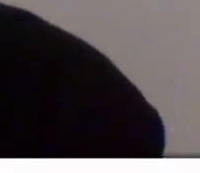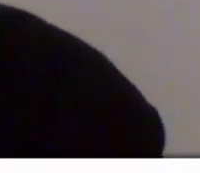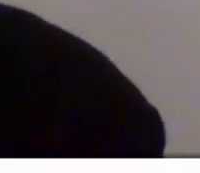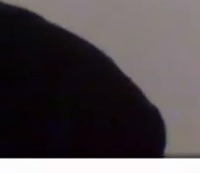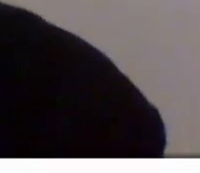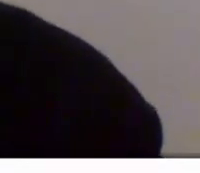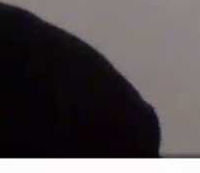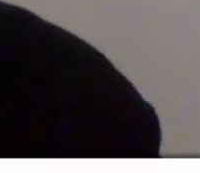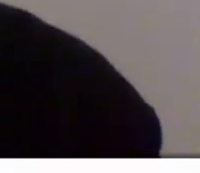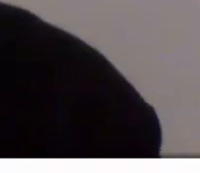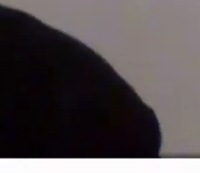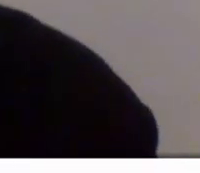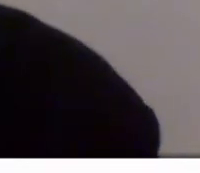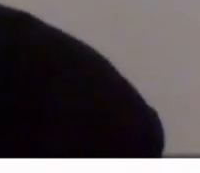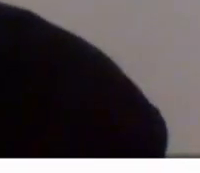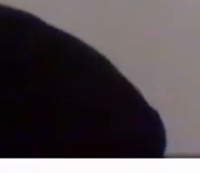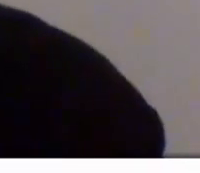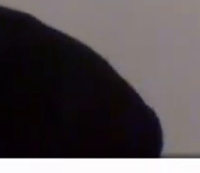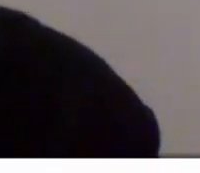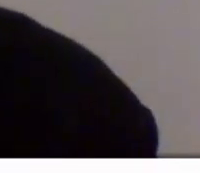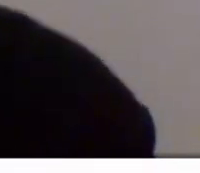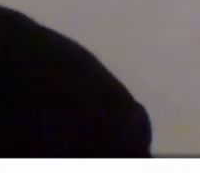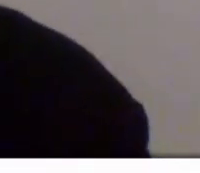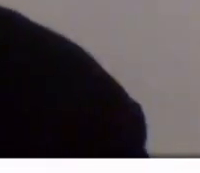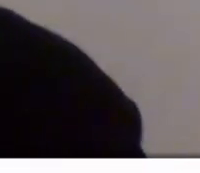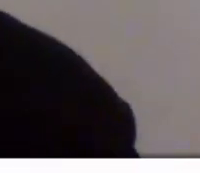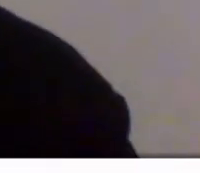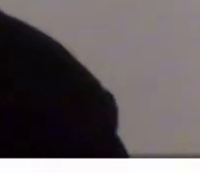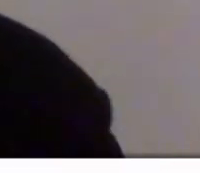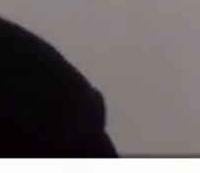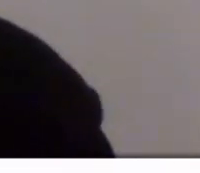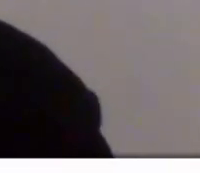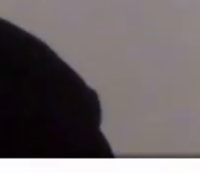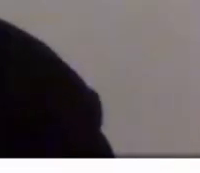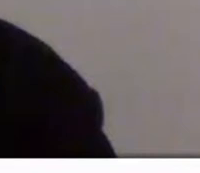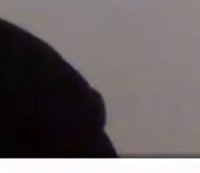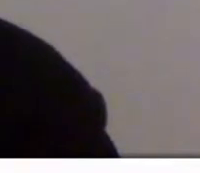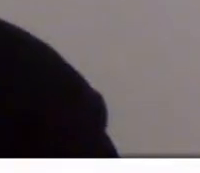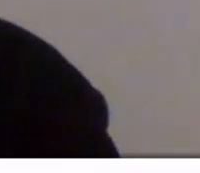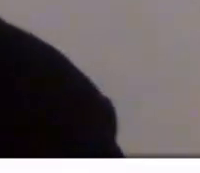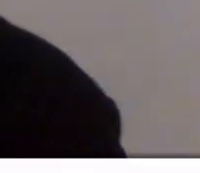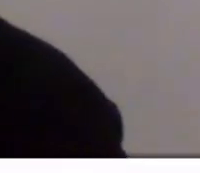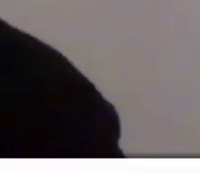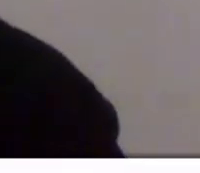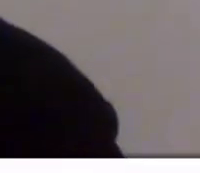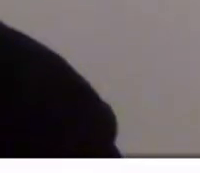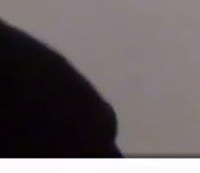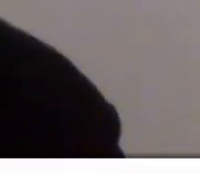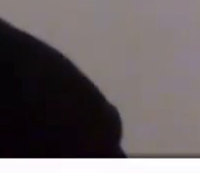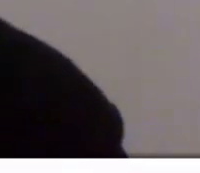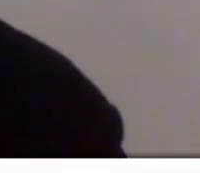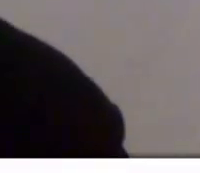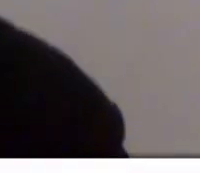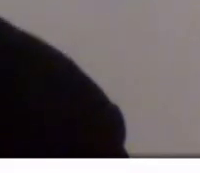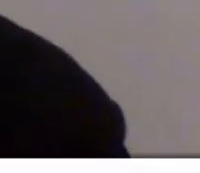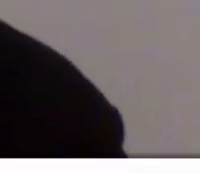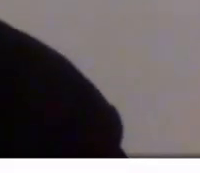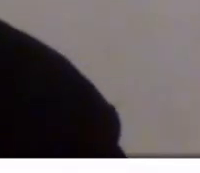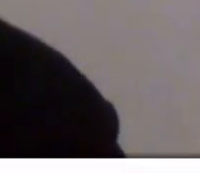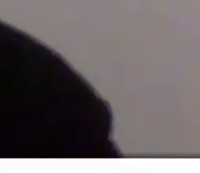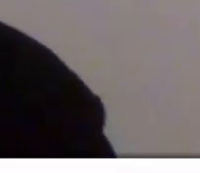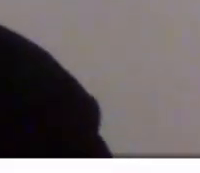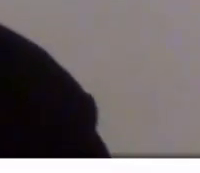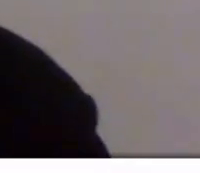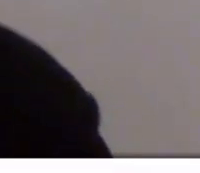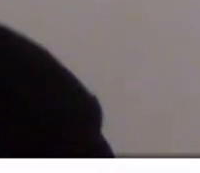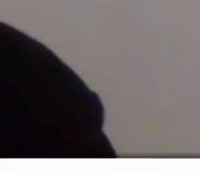nación coronada a sus 100 de laureles y a su planta rendido un león. ¿Cuántas pibas y cuántos pibes hoy pueden